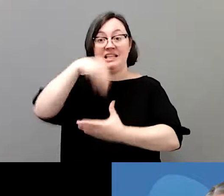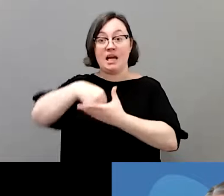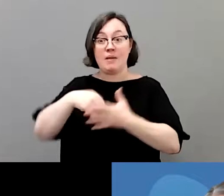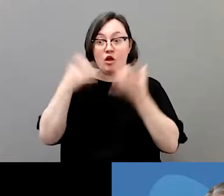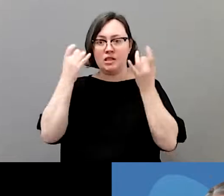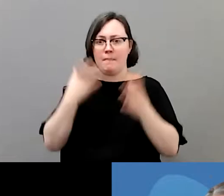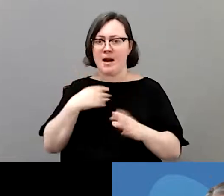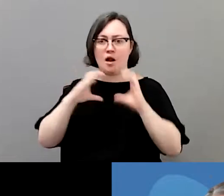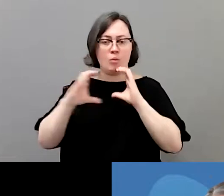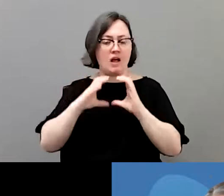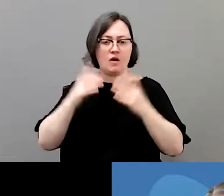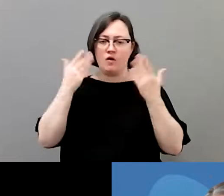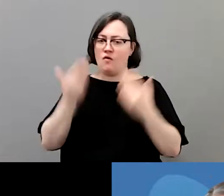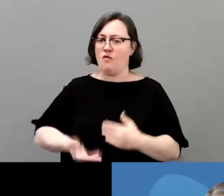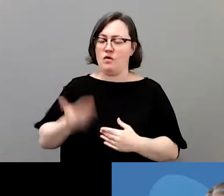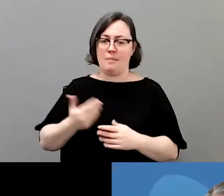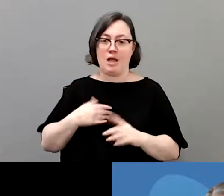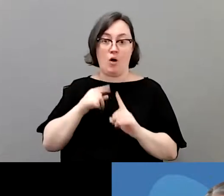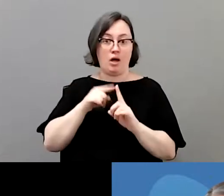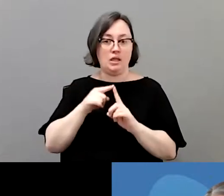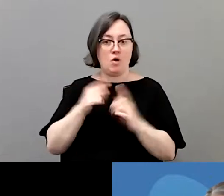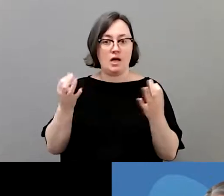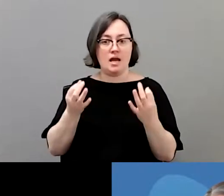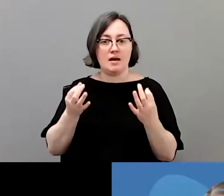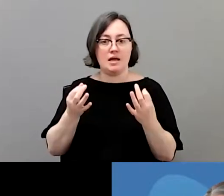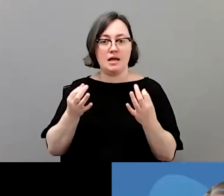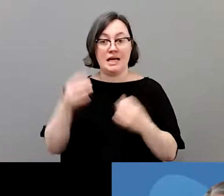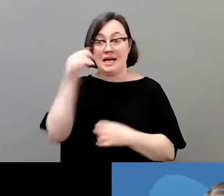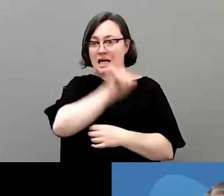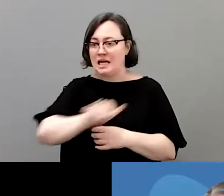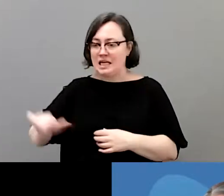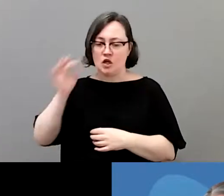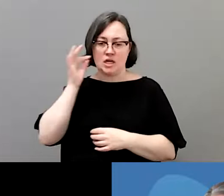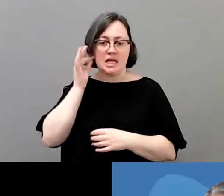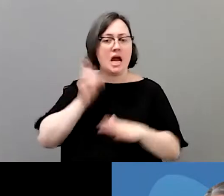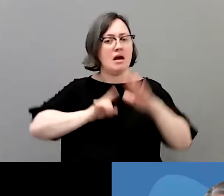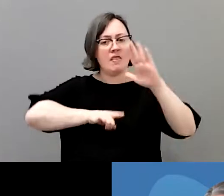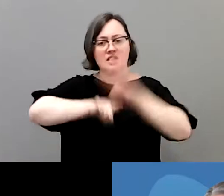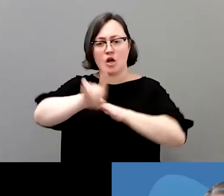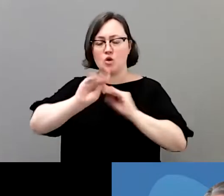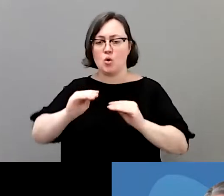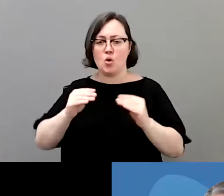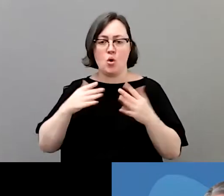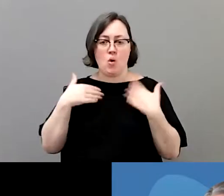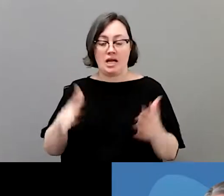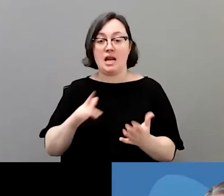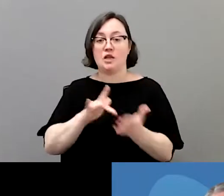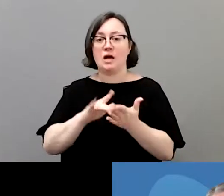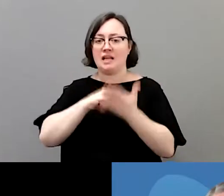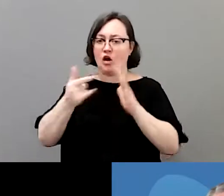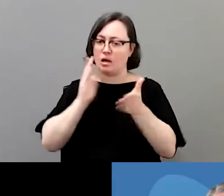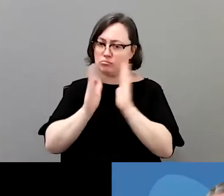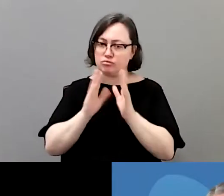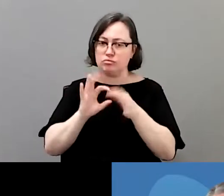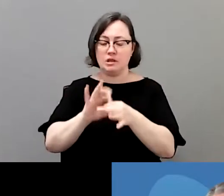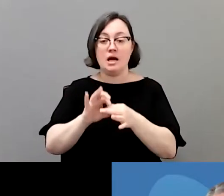comunicación para favorecer el desarrollo de cualquier niño y niña, la comunicación de baja y alta tecnología, y